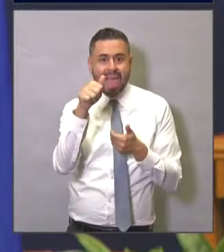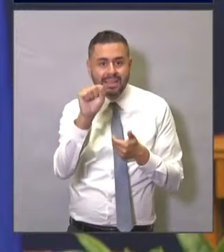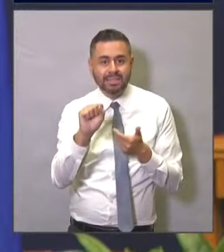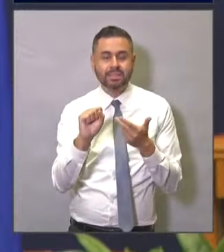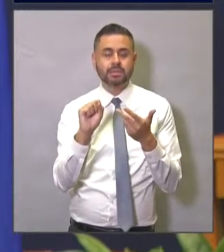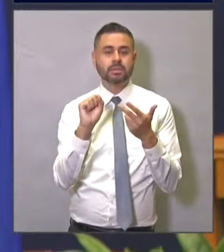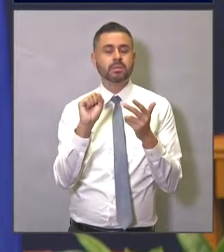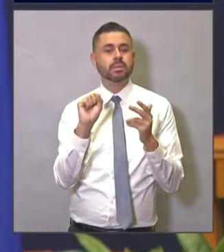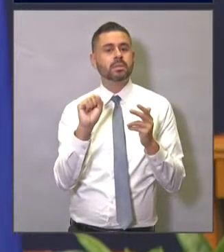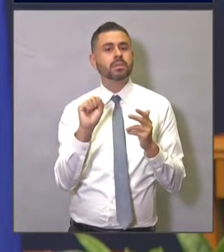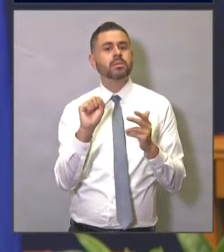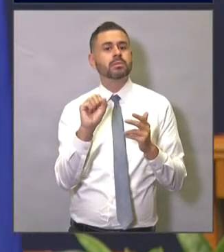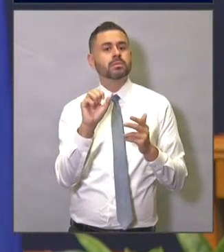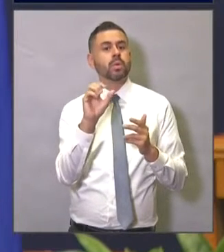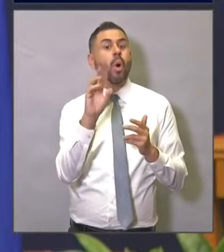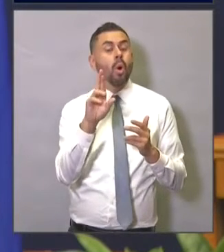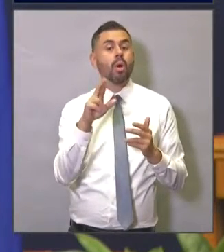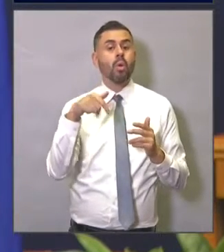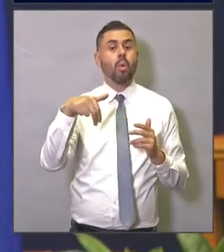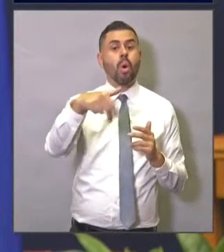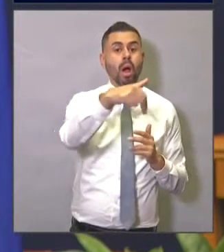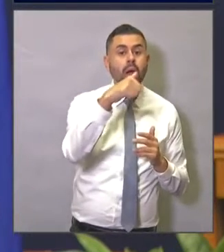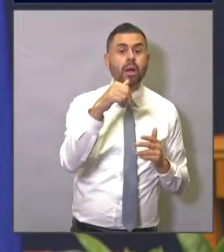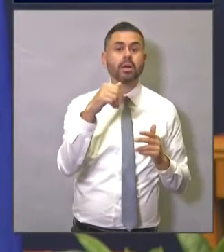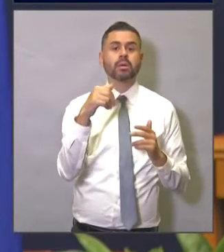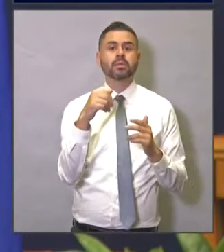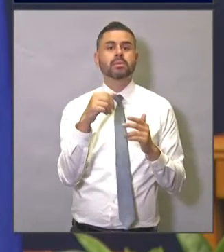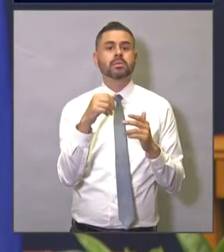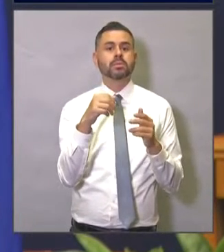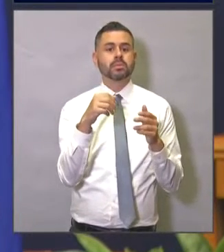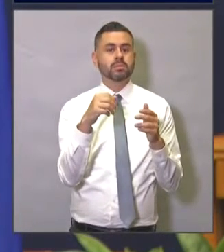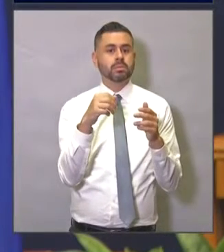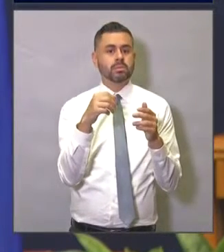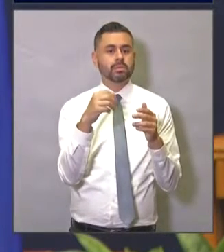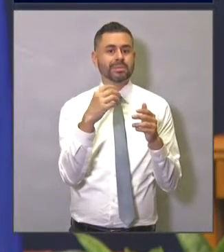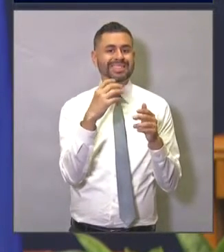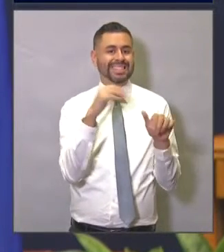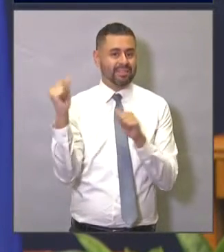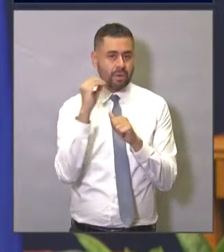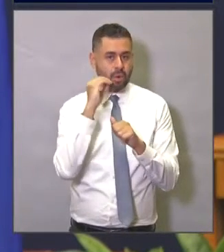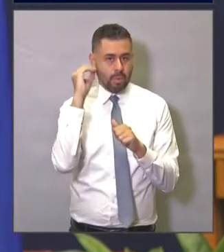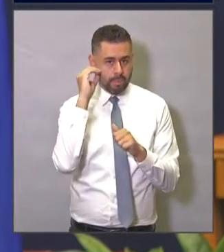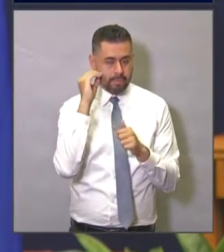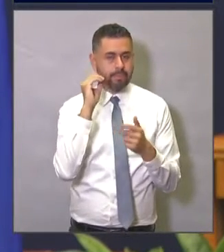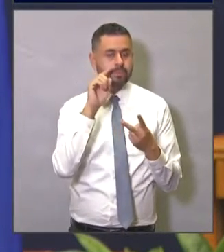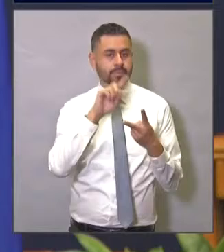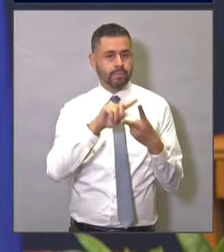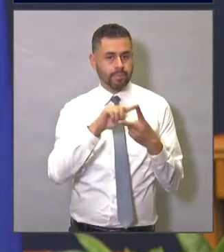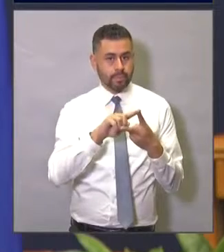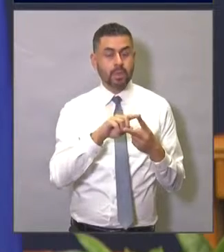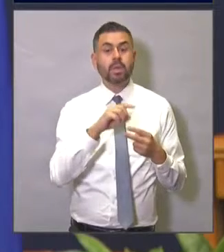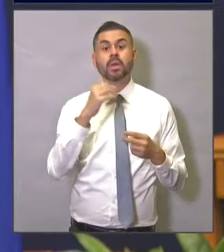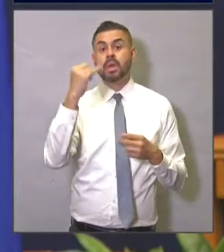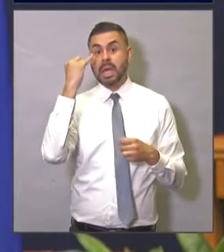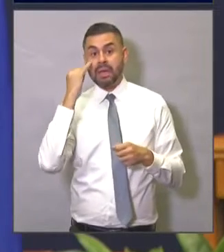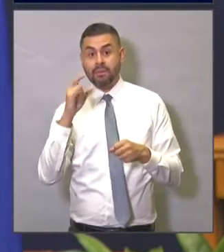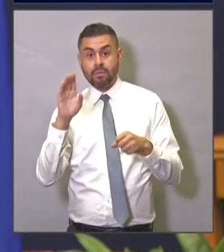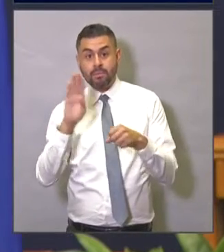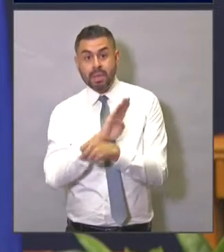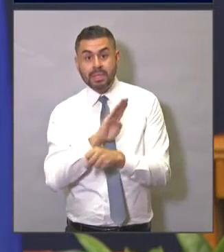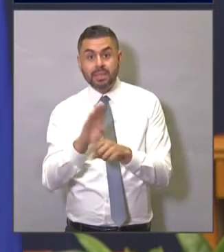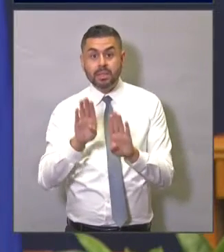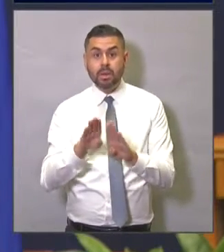al aire libre, usted solo o con las personas que viven con usted. Ahora, si tiene un negocio que permanece